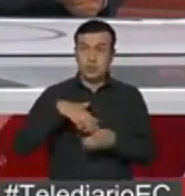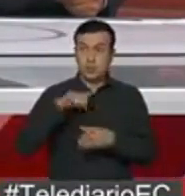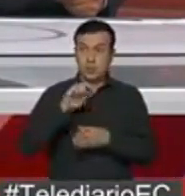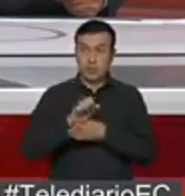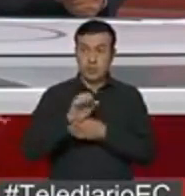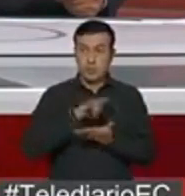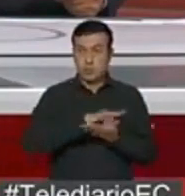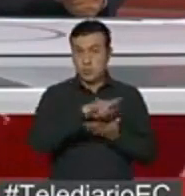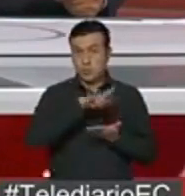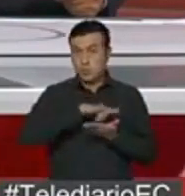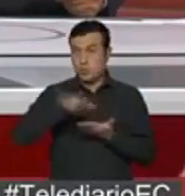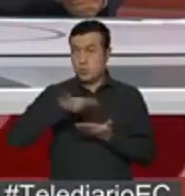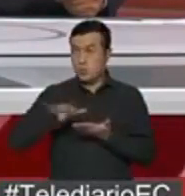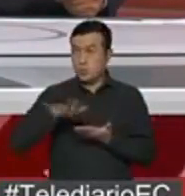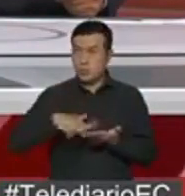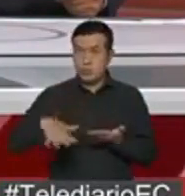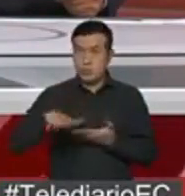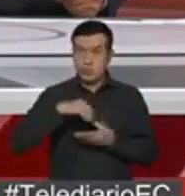del Ecuador.